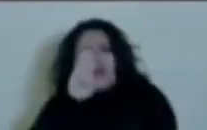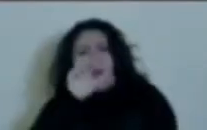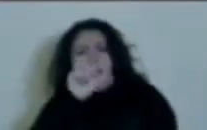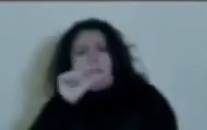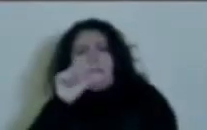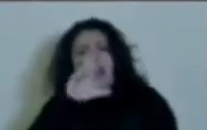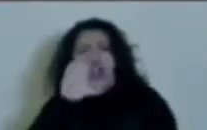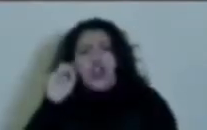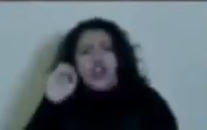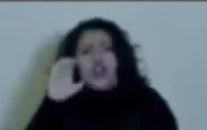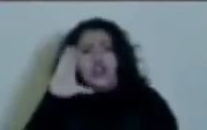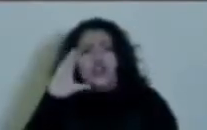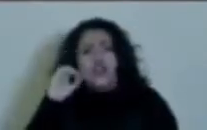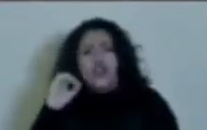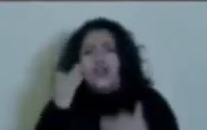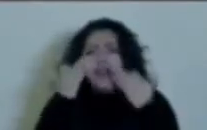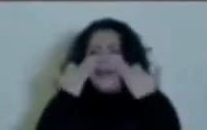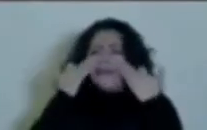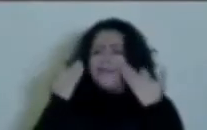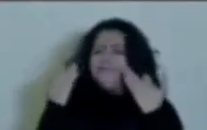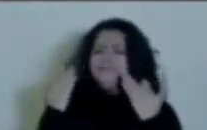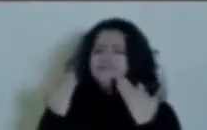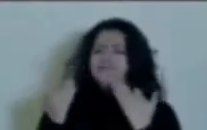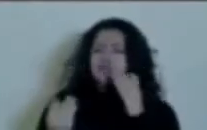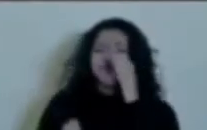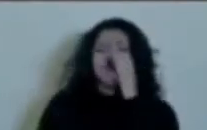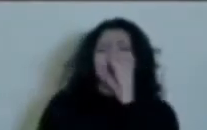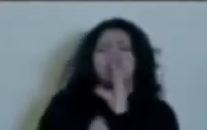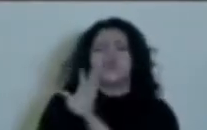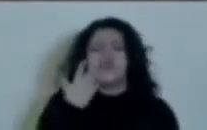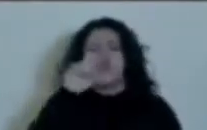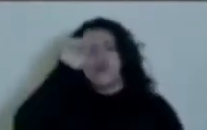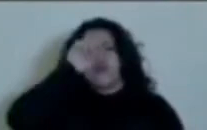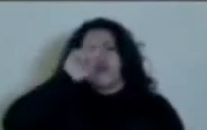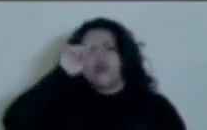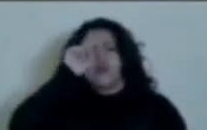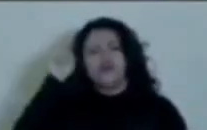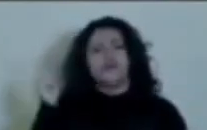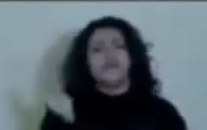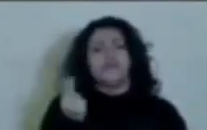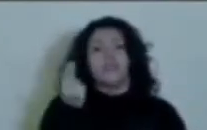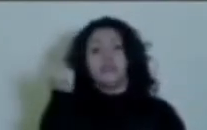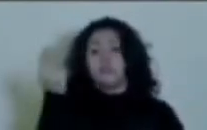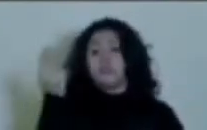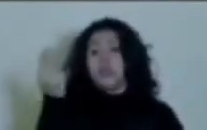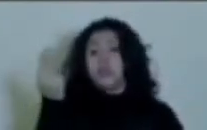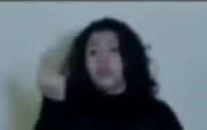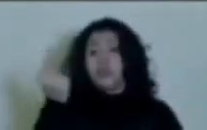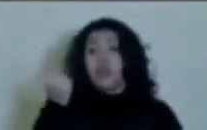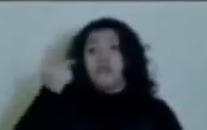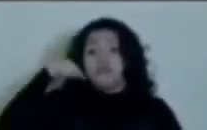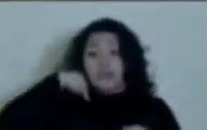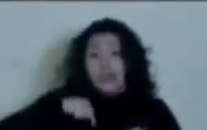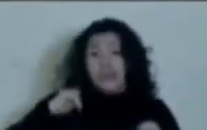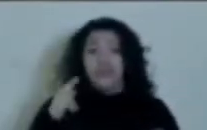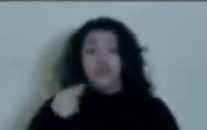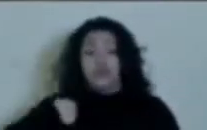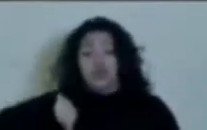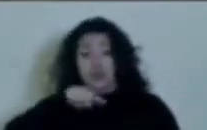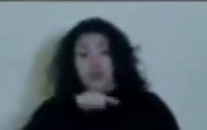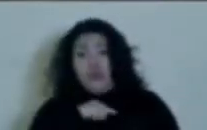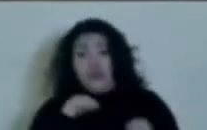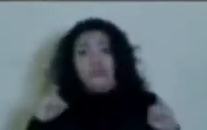toma de protesta de un nuevo consejo universitario. Para nuestra institución es un